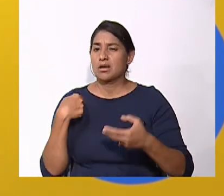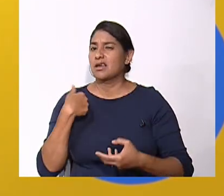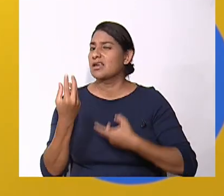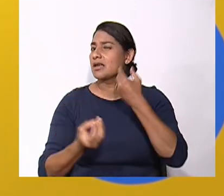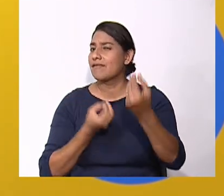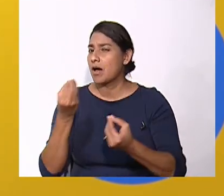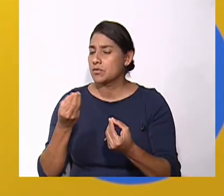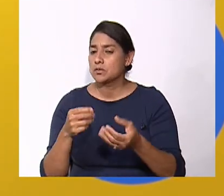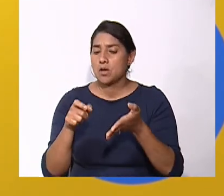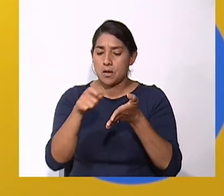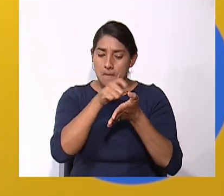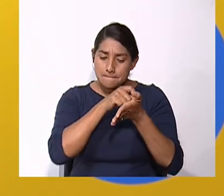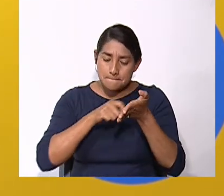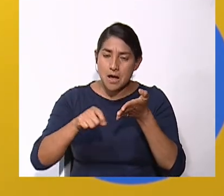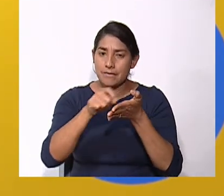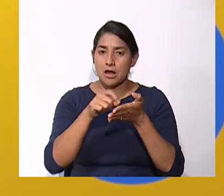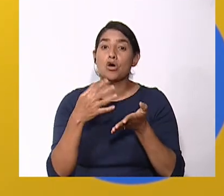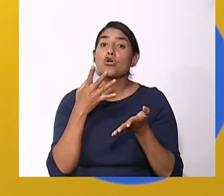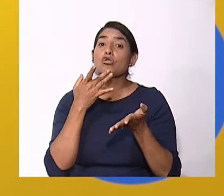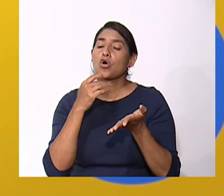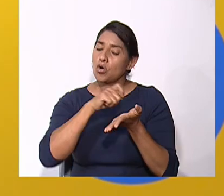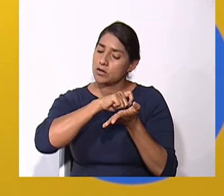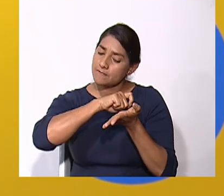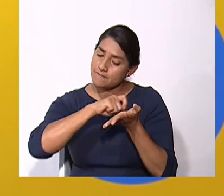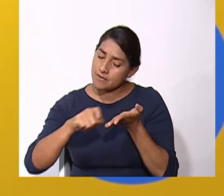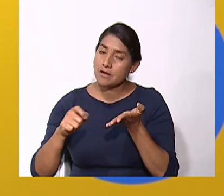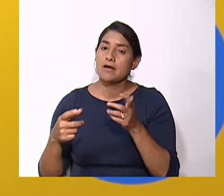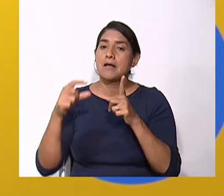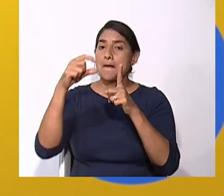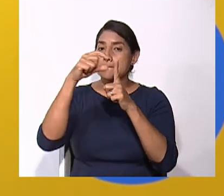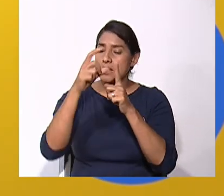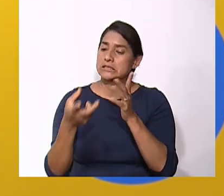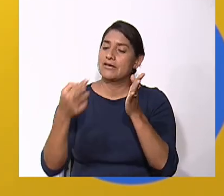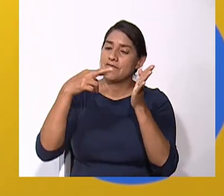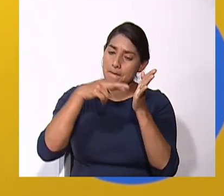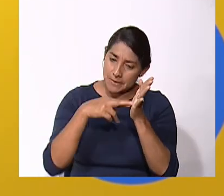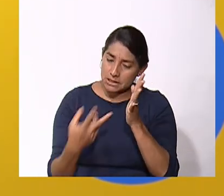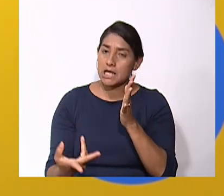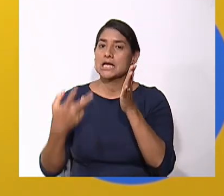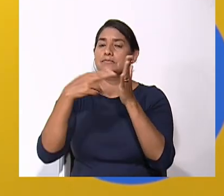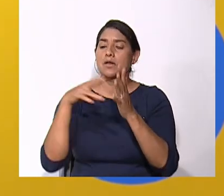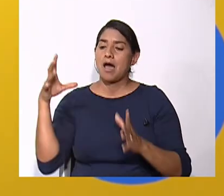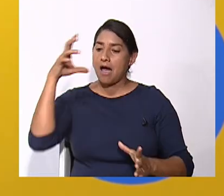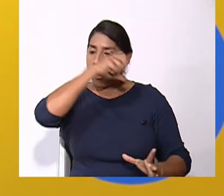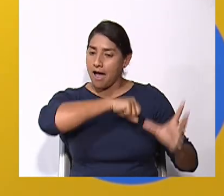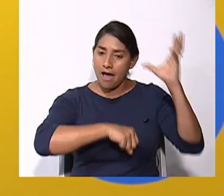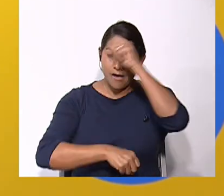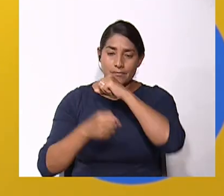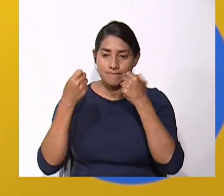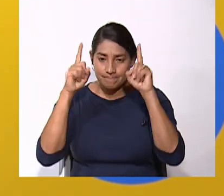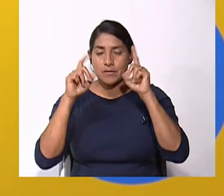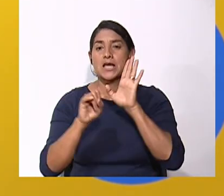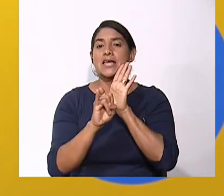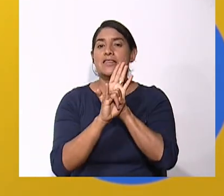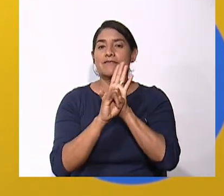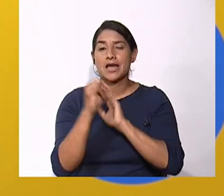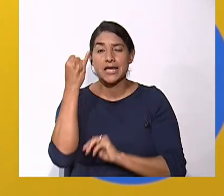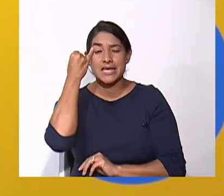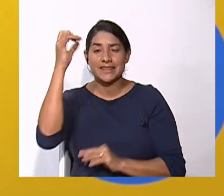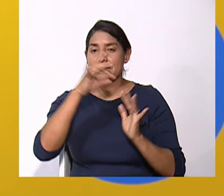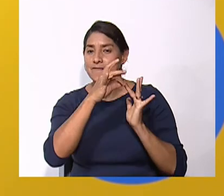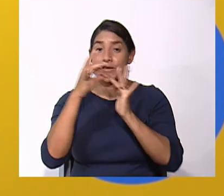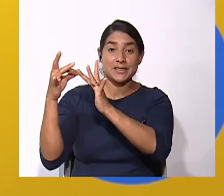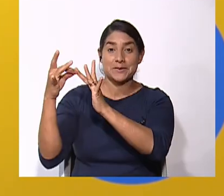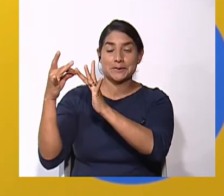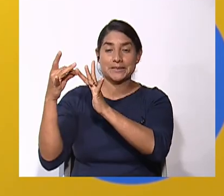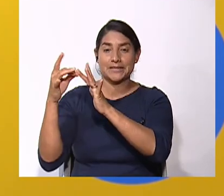vamos a encerrar, subrayar las frases que se nos repiten y de esa manera vamos a lograr identificar la idea